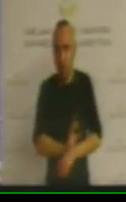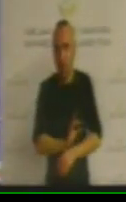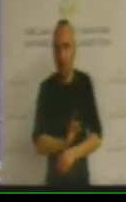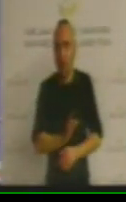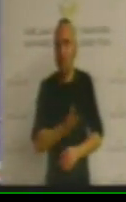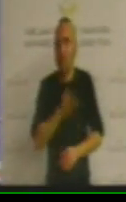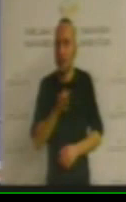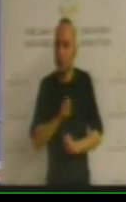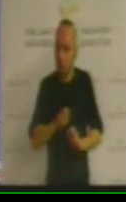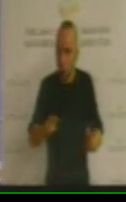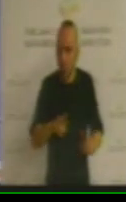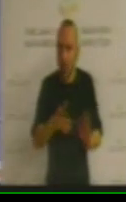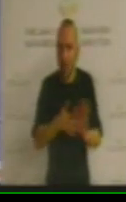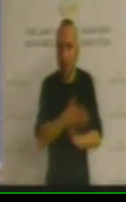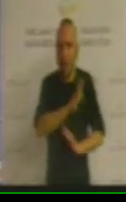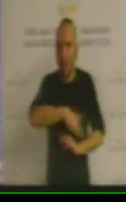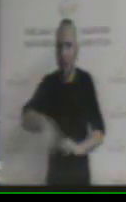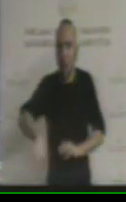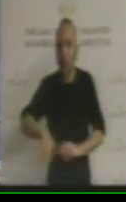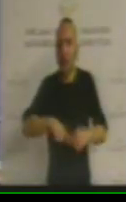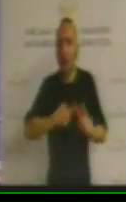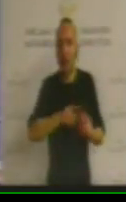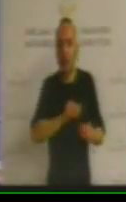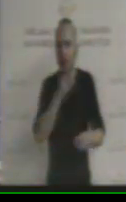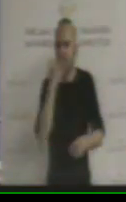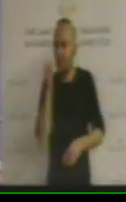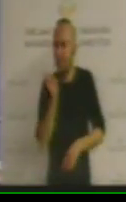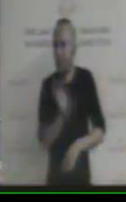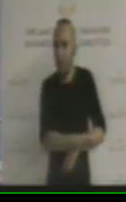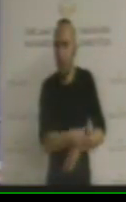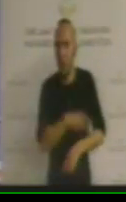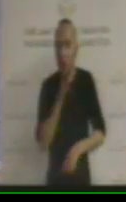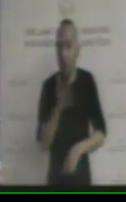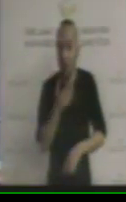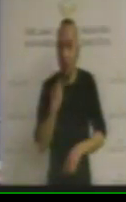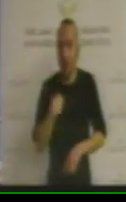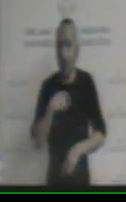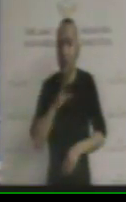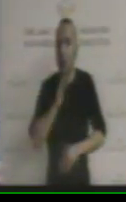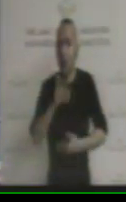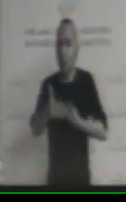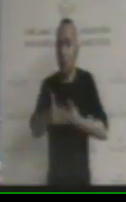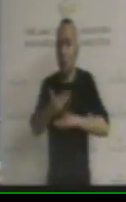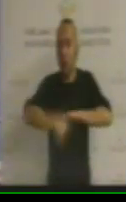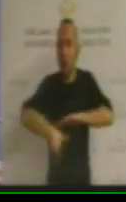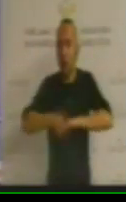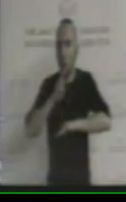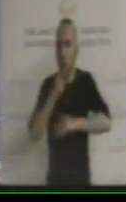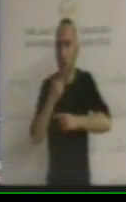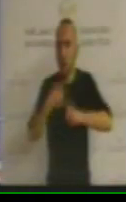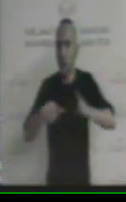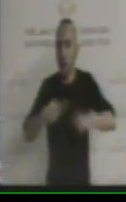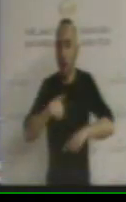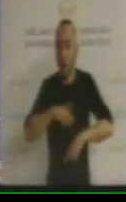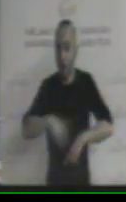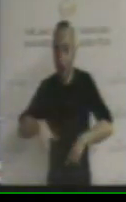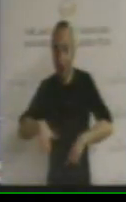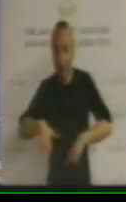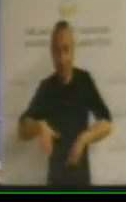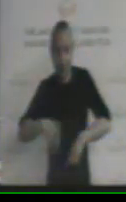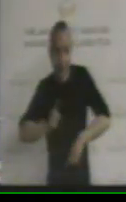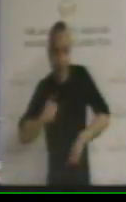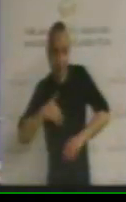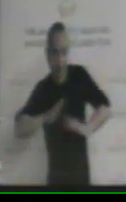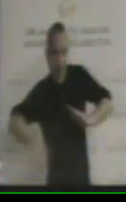un menosprecio a los menores y a sus familias. Porque en ese plazo año y medio, 2 años, esos menores han dejado de ser menores, son mayores de